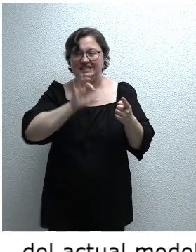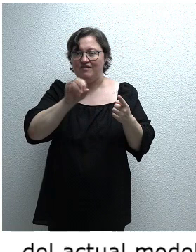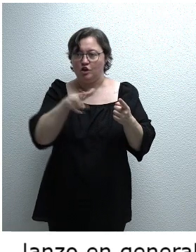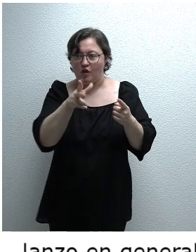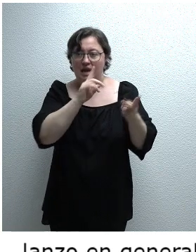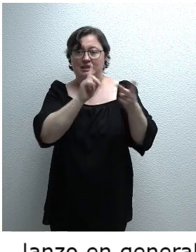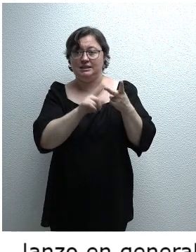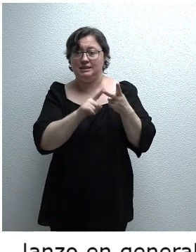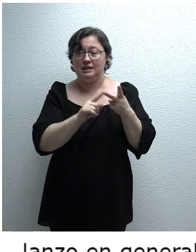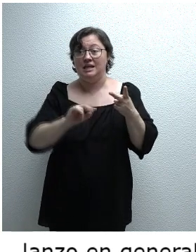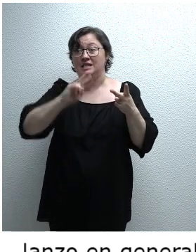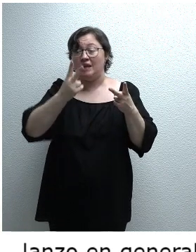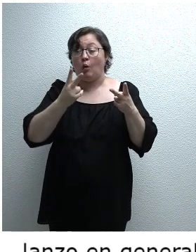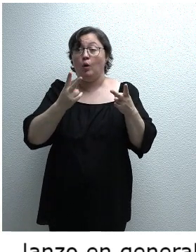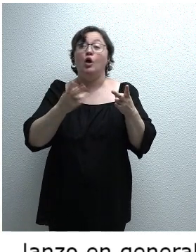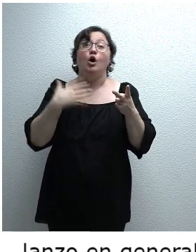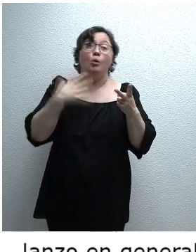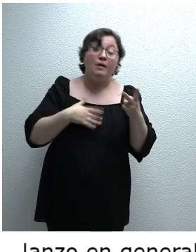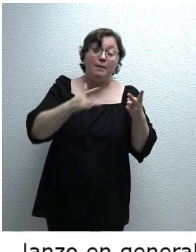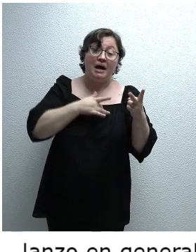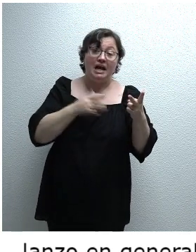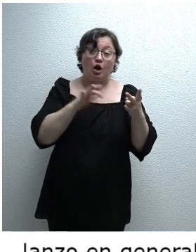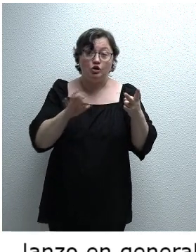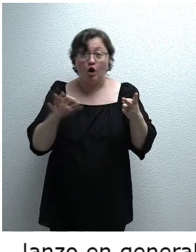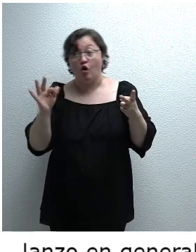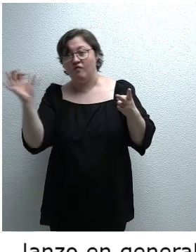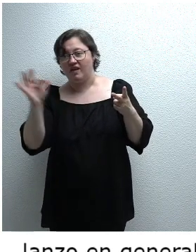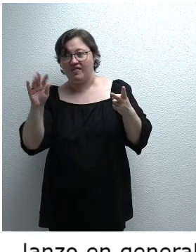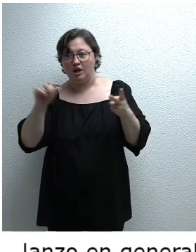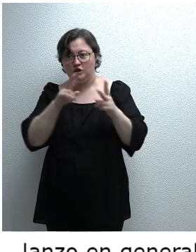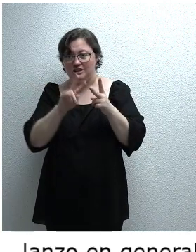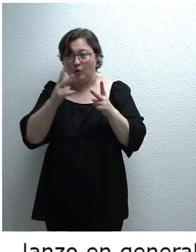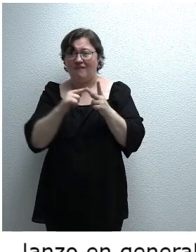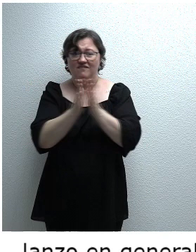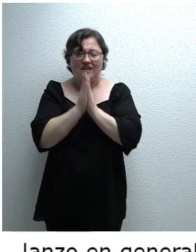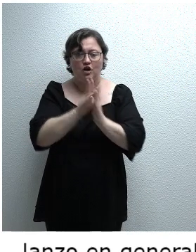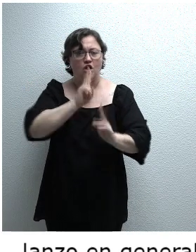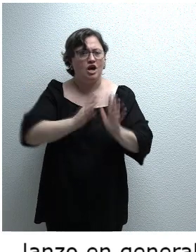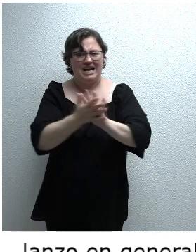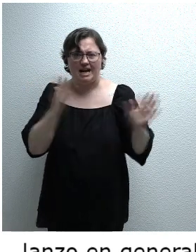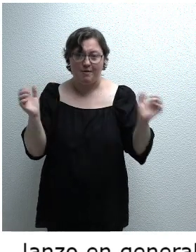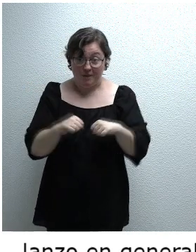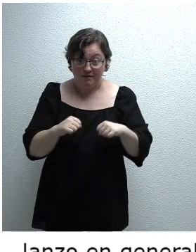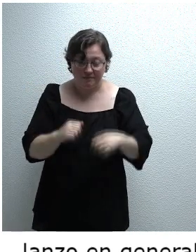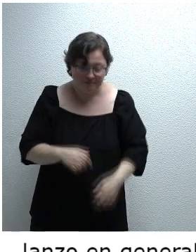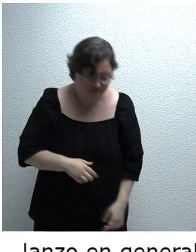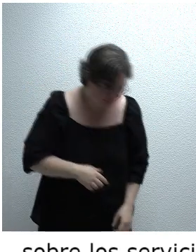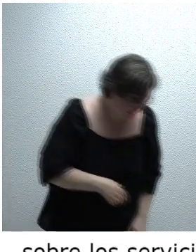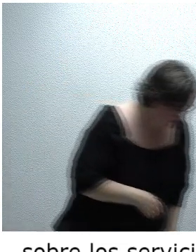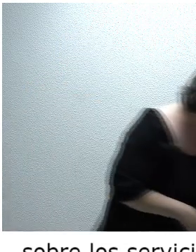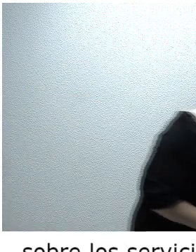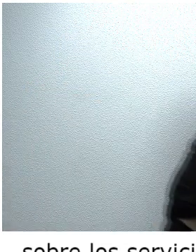sociales y quizá María José o Federico para la segunda. Y por favor, rapidez.